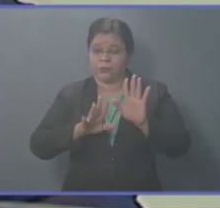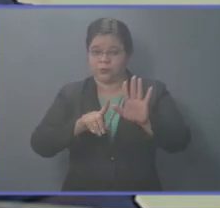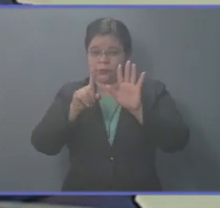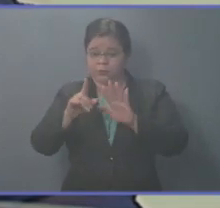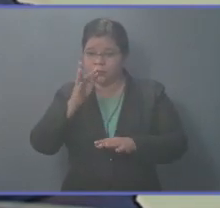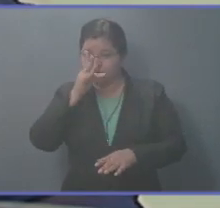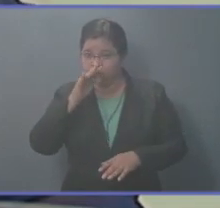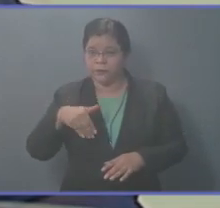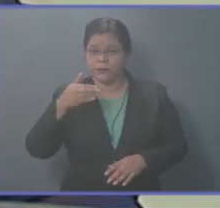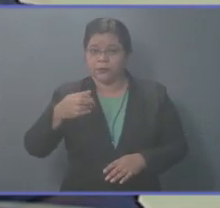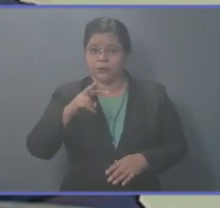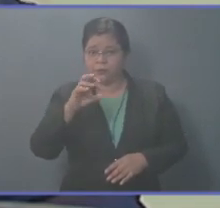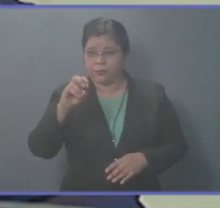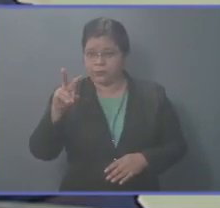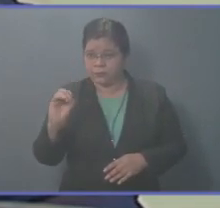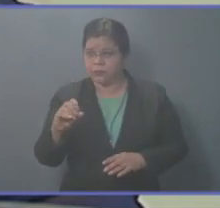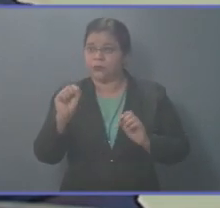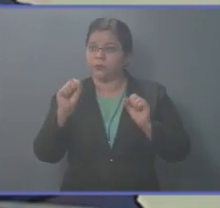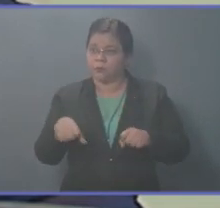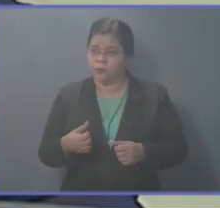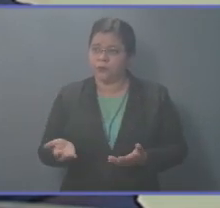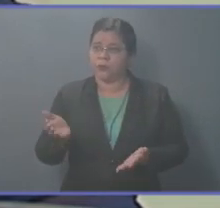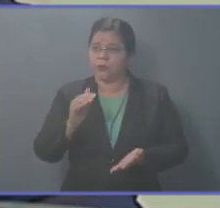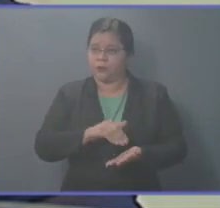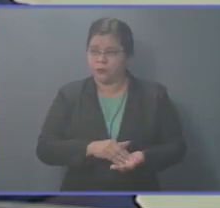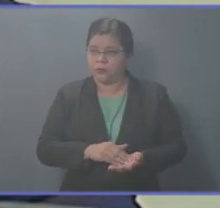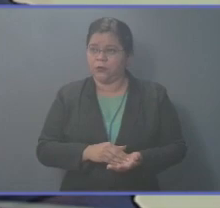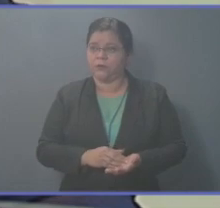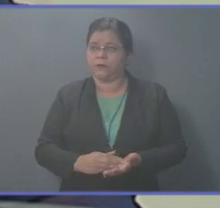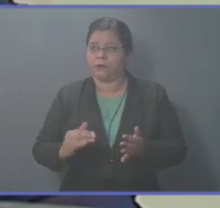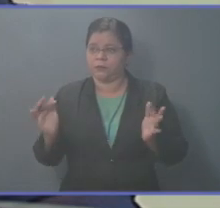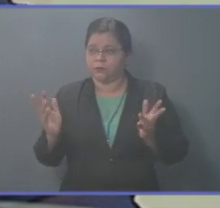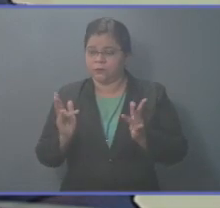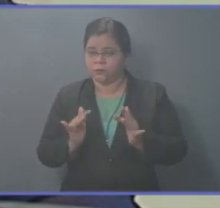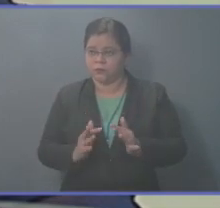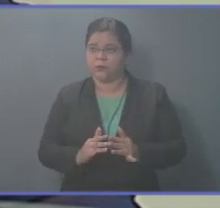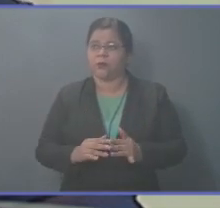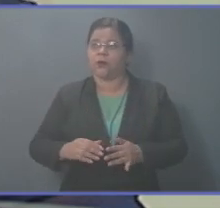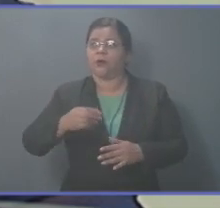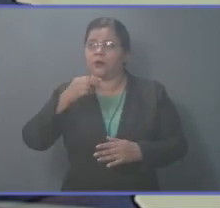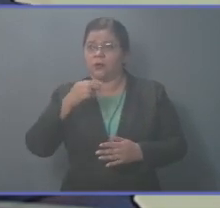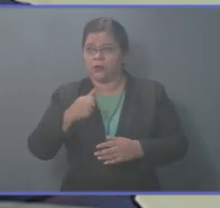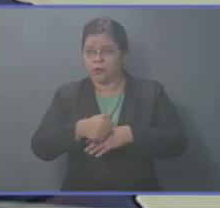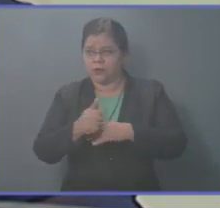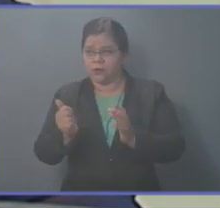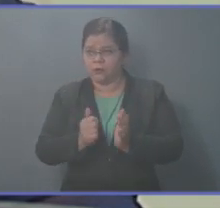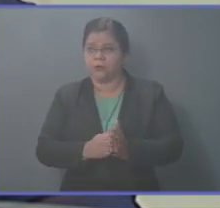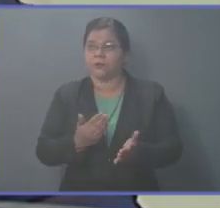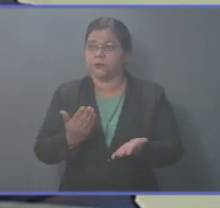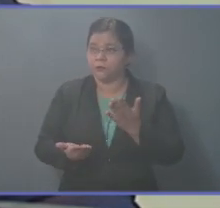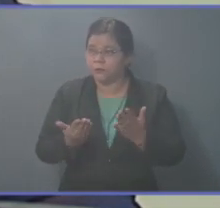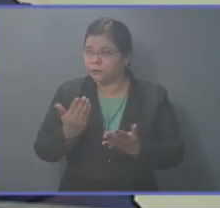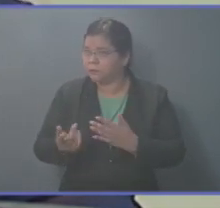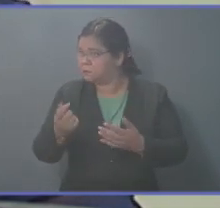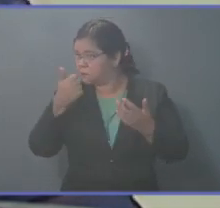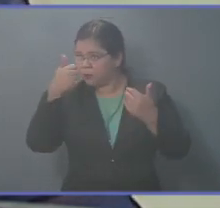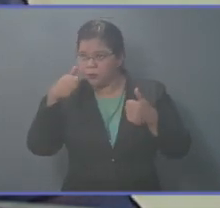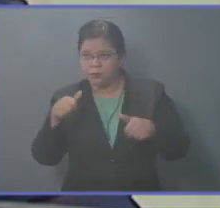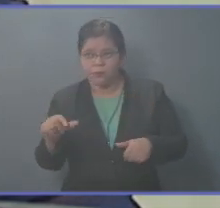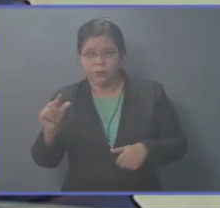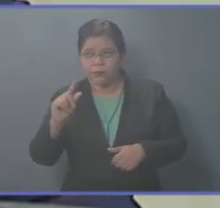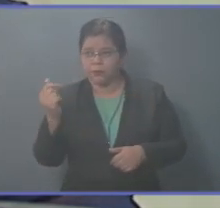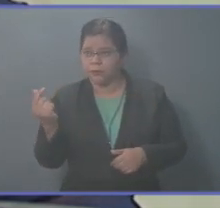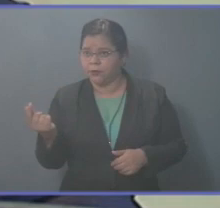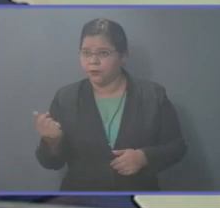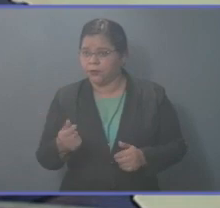del 2020 se efectúe nuevamente una concentración frente a la Asamblea Legislativa. En caso de que no se apruebe el préstamo,